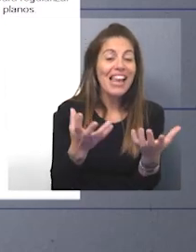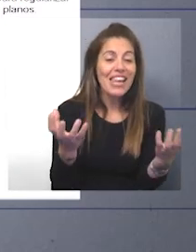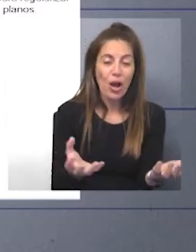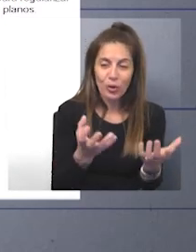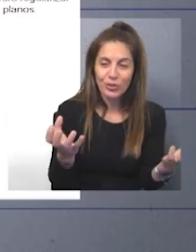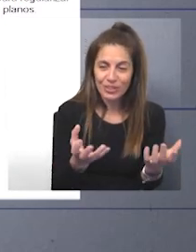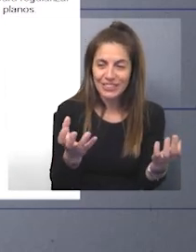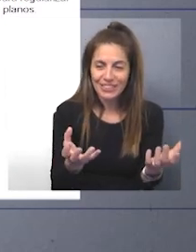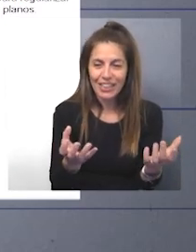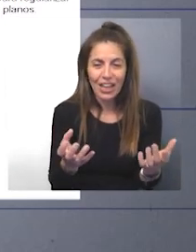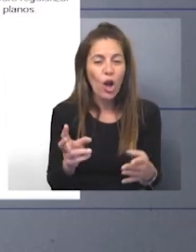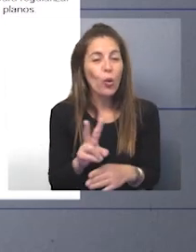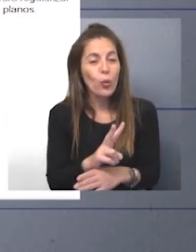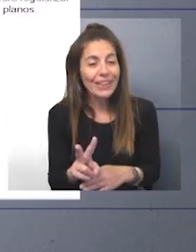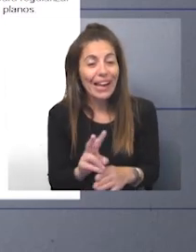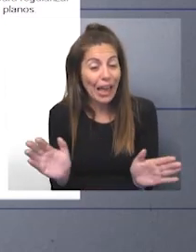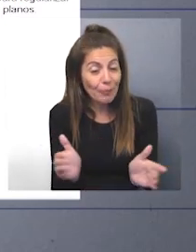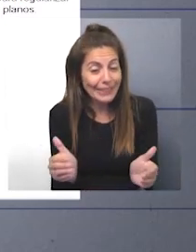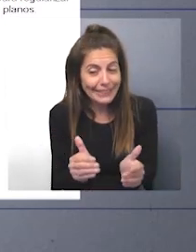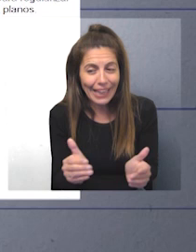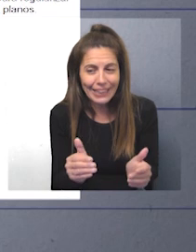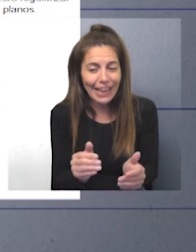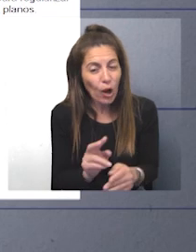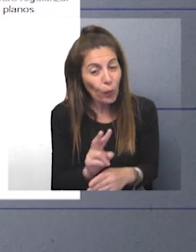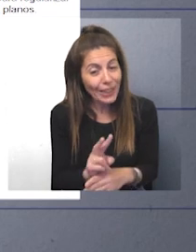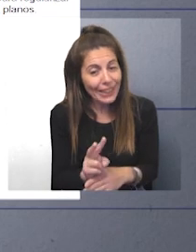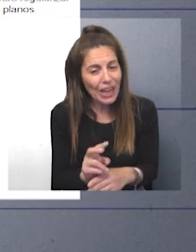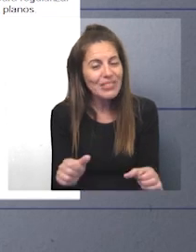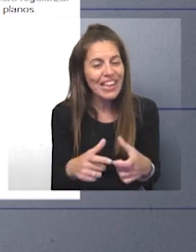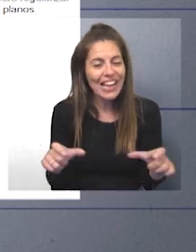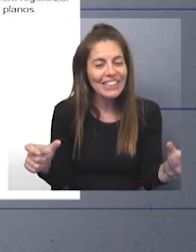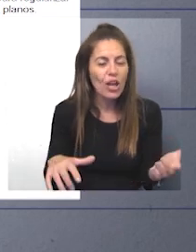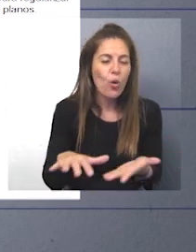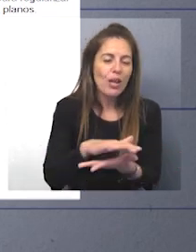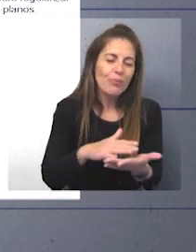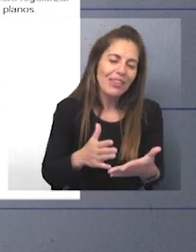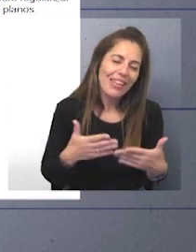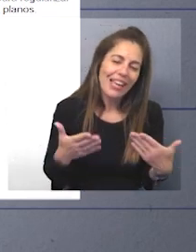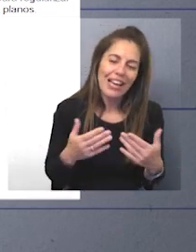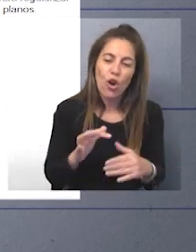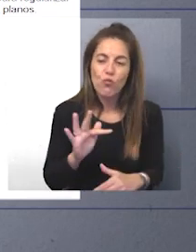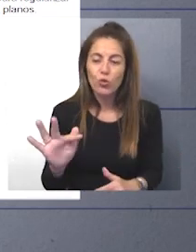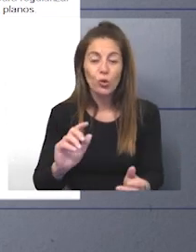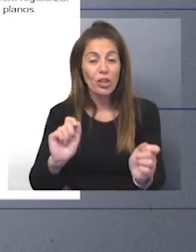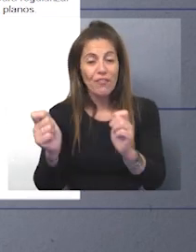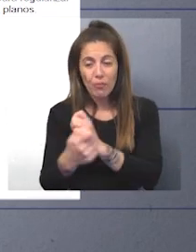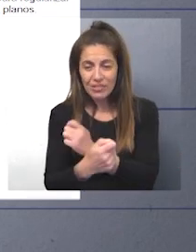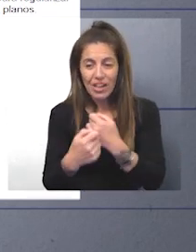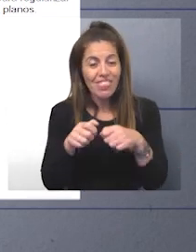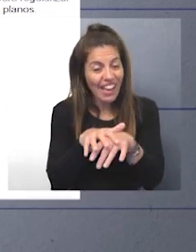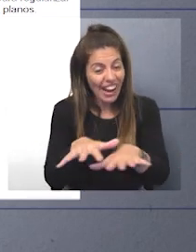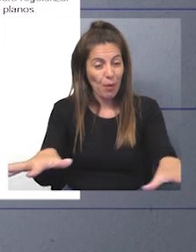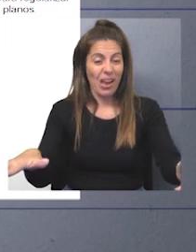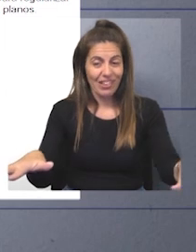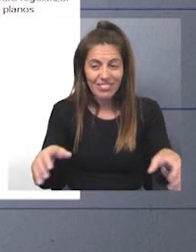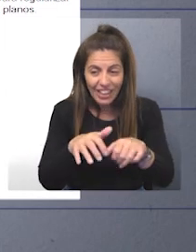eh cuidarla apretarla celarla para hacerla crecer en un ambiente cálido para en un futuro de transformaciones derramarla